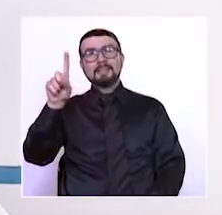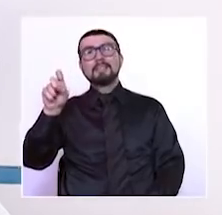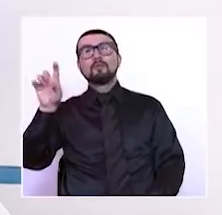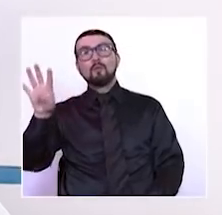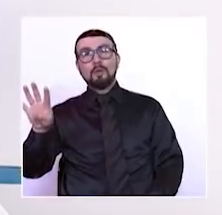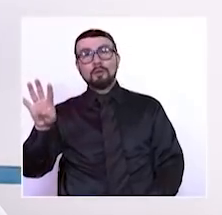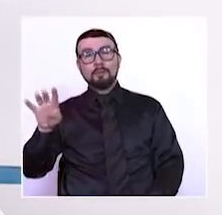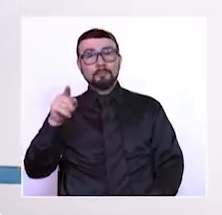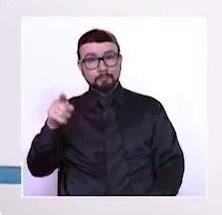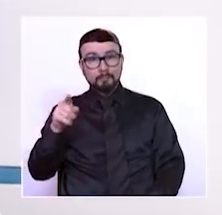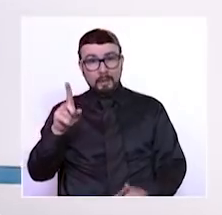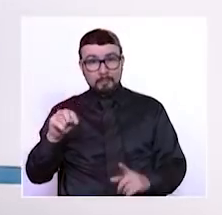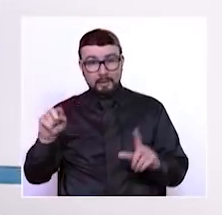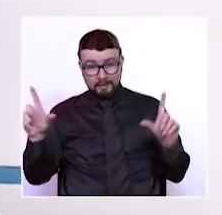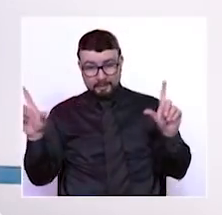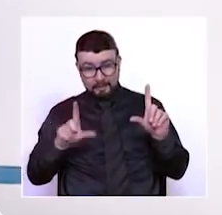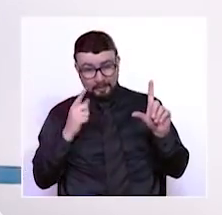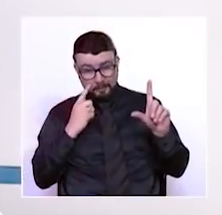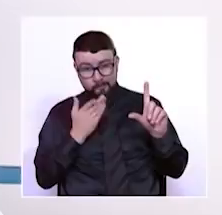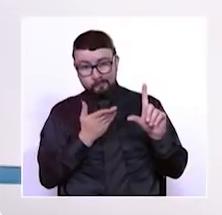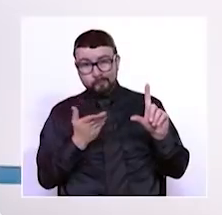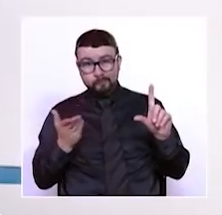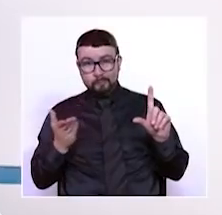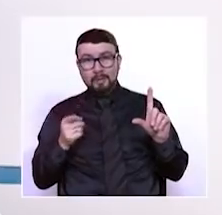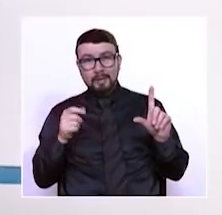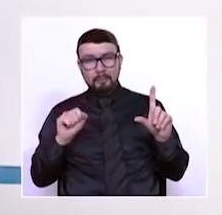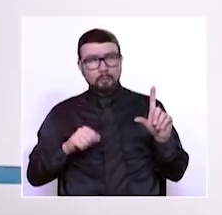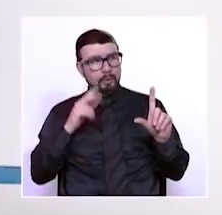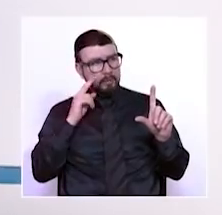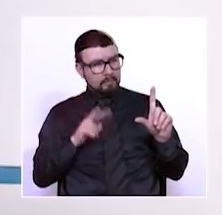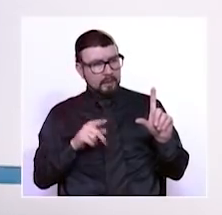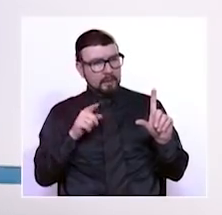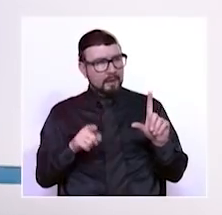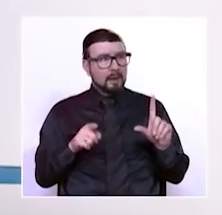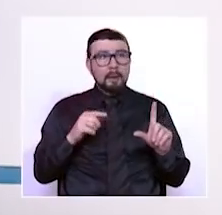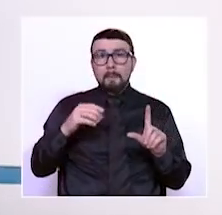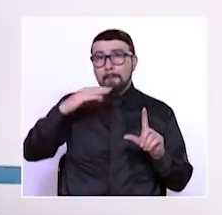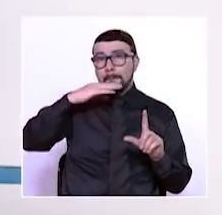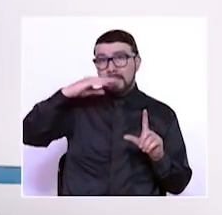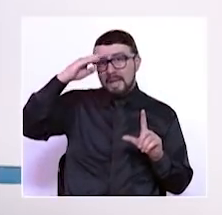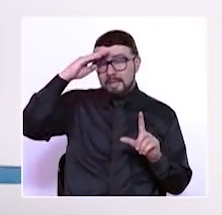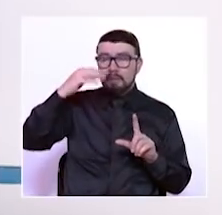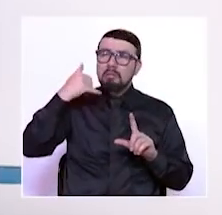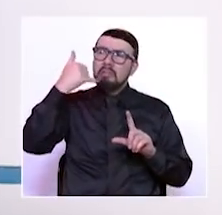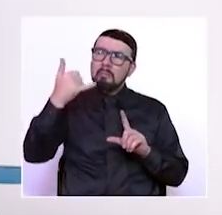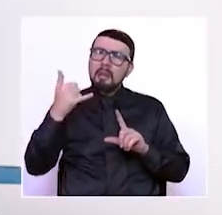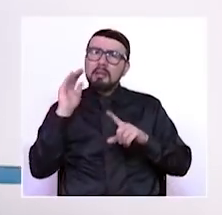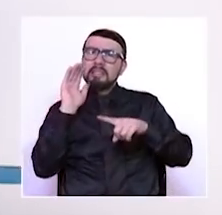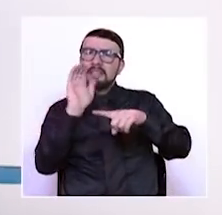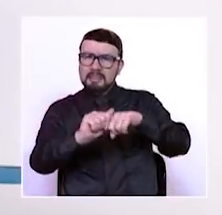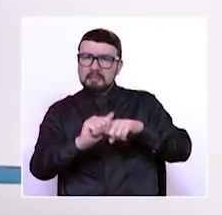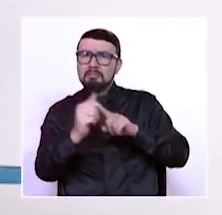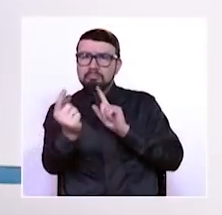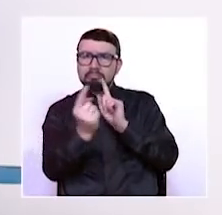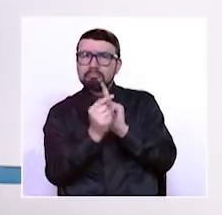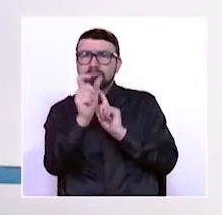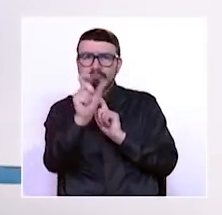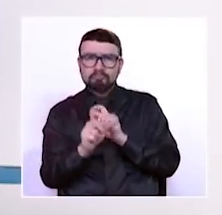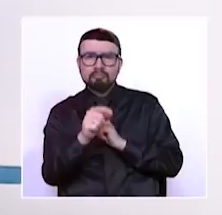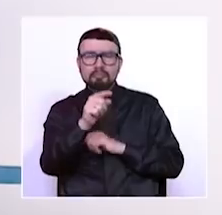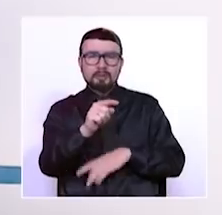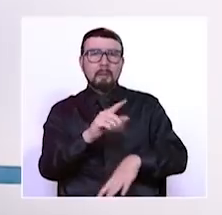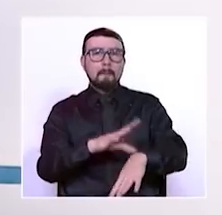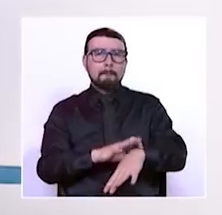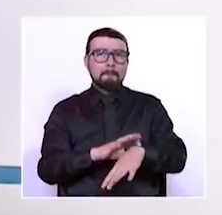312-899-1664. Ahí está en pantalla también para que en Medellín ustedes estén muy atentos a este programa de atención médica también en esta